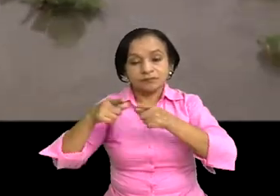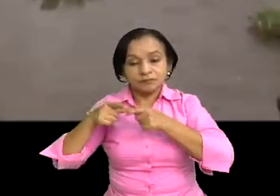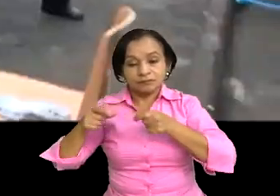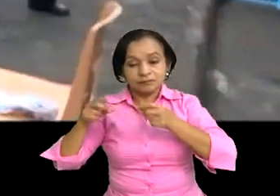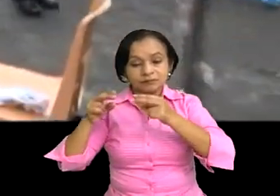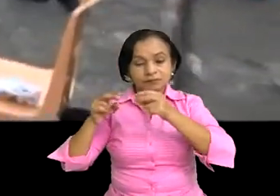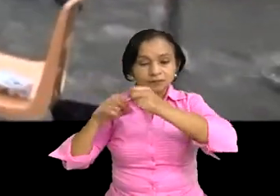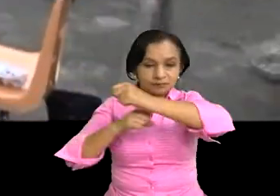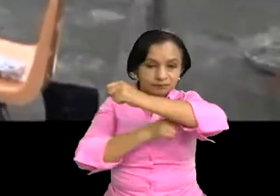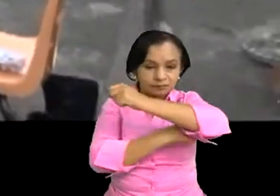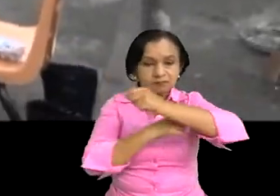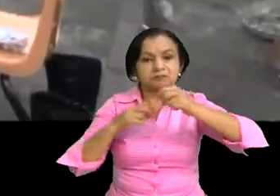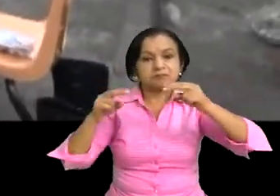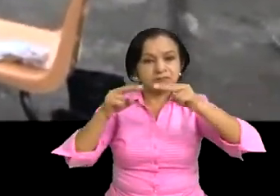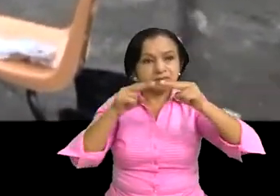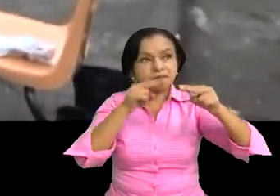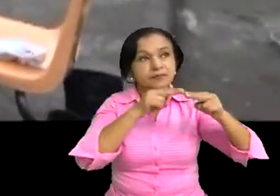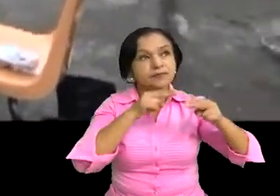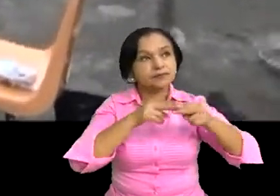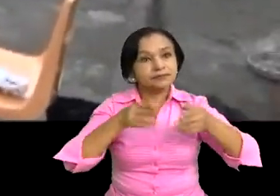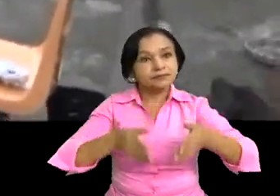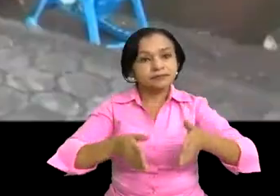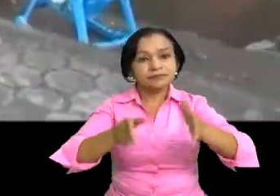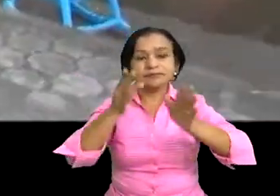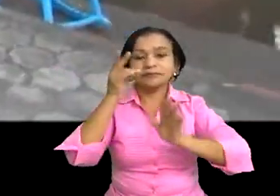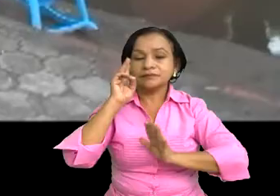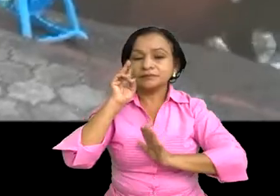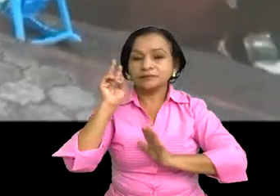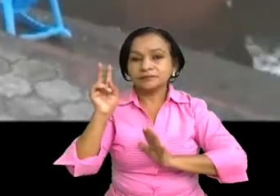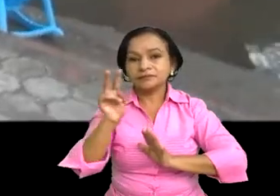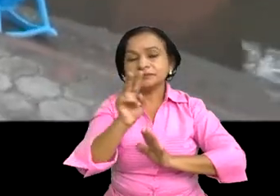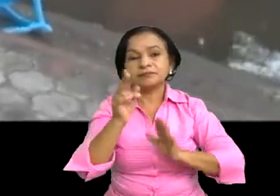una obra, digamos, construida con una visión